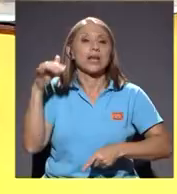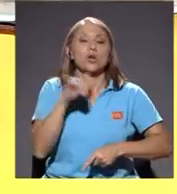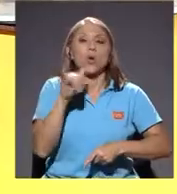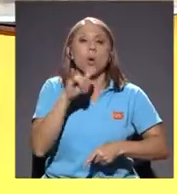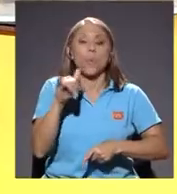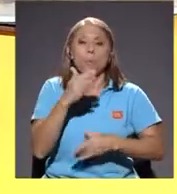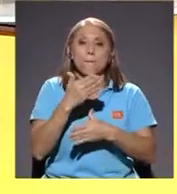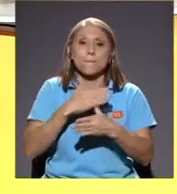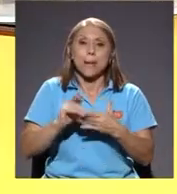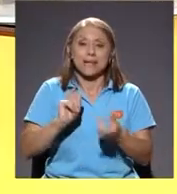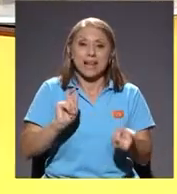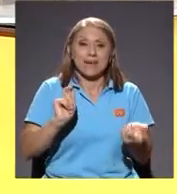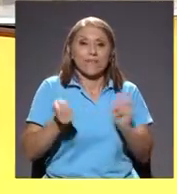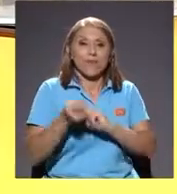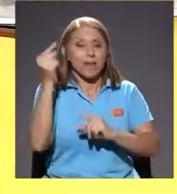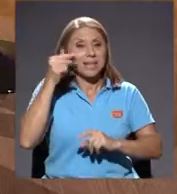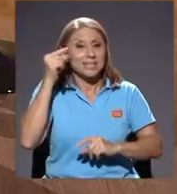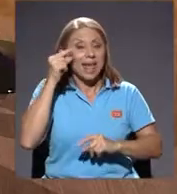doctor